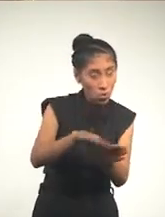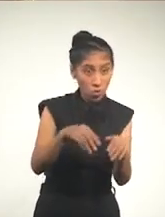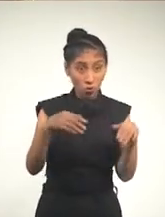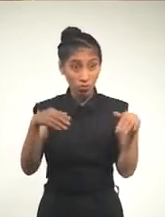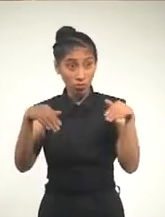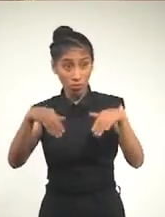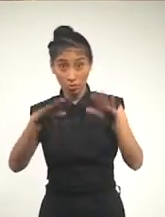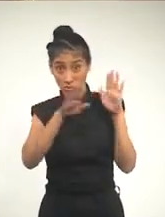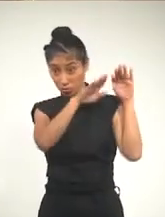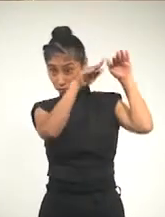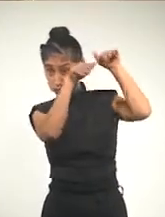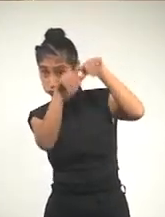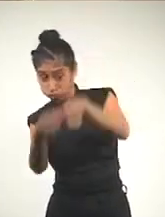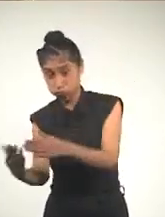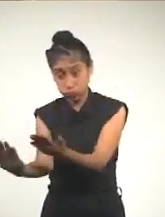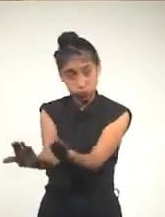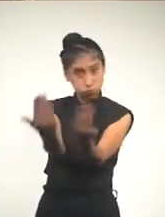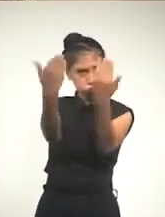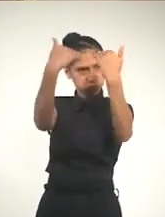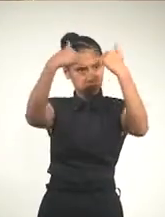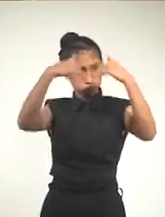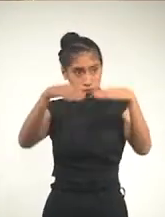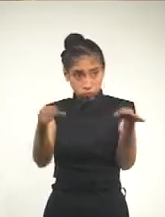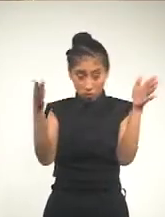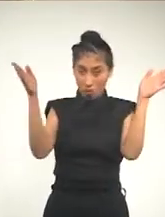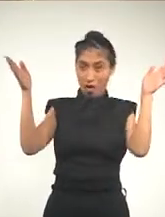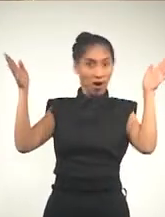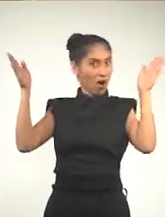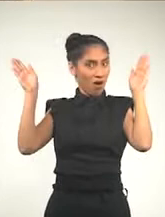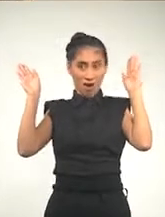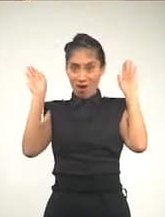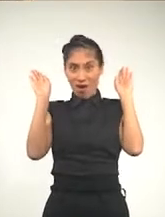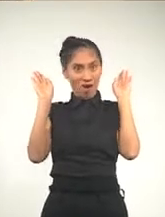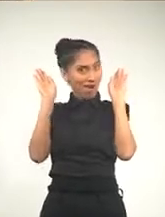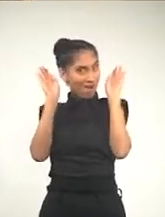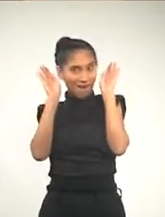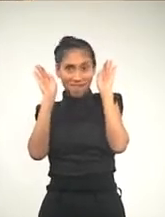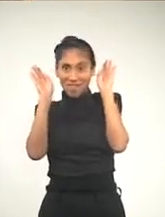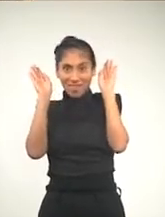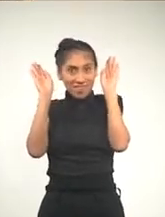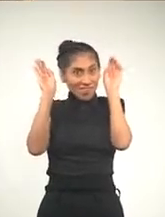nos acercan, nos sorprendemos.